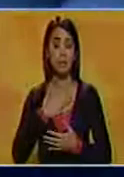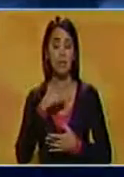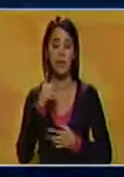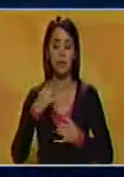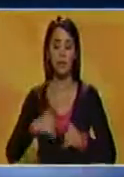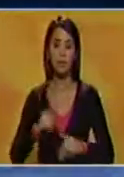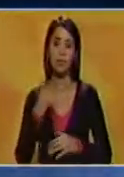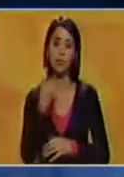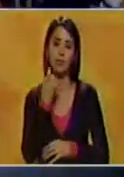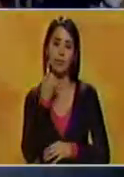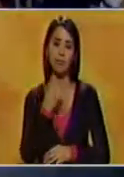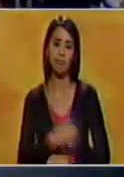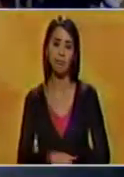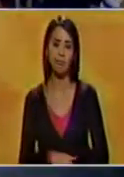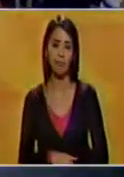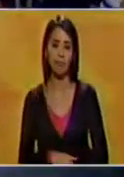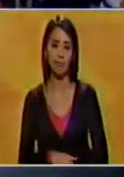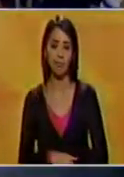pequeña la extrañan.